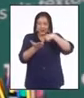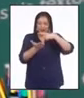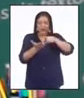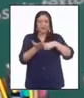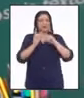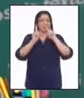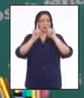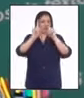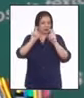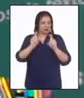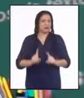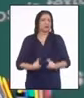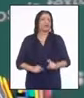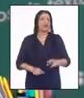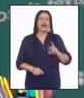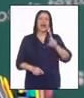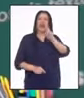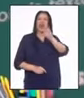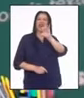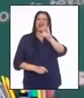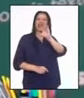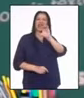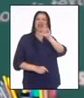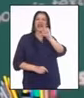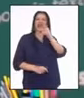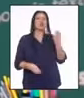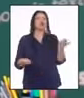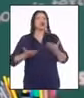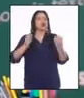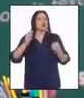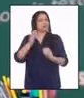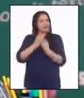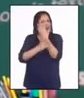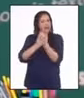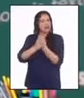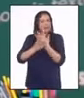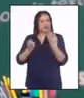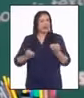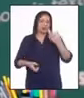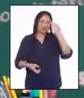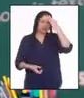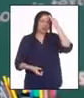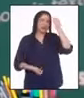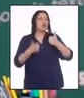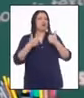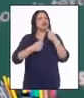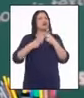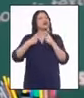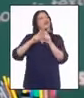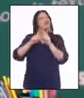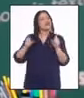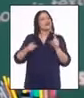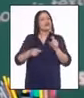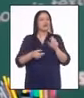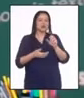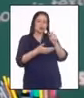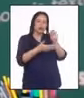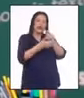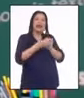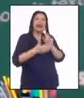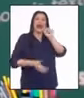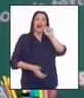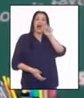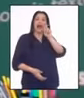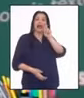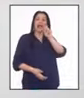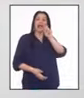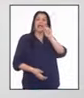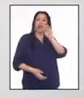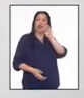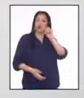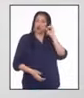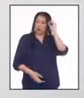preguntas. Ricardo, de la ciudad de Arequipa, quiere saber cuál es la diferencia entre un artículo de opinión y un